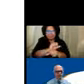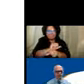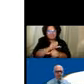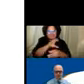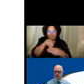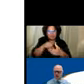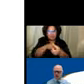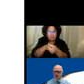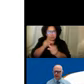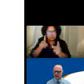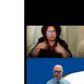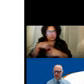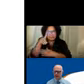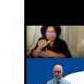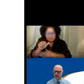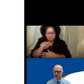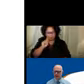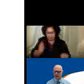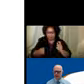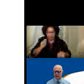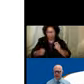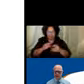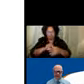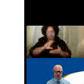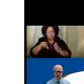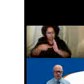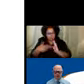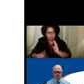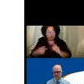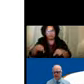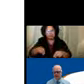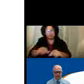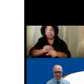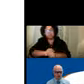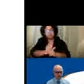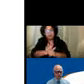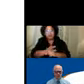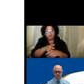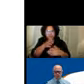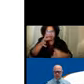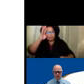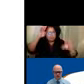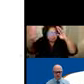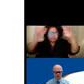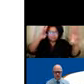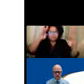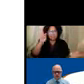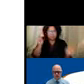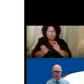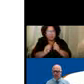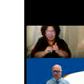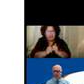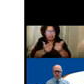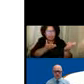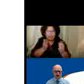el papel cambiante de la fuerza laboral que apoya a las personas con discapacidades. Como ya sabemos, durante la pandemia ha habido bastante innovación